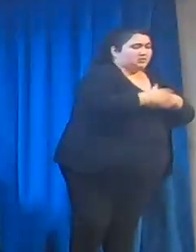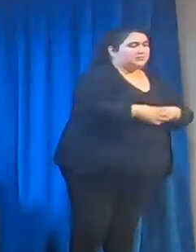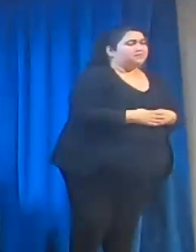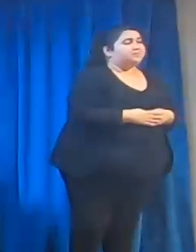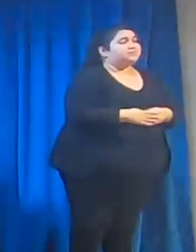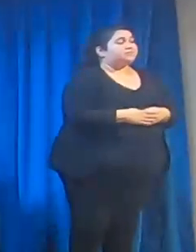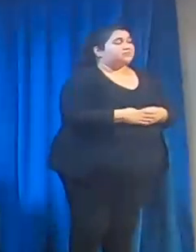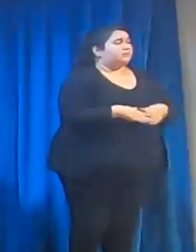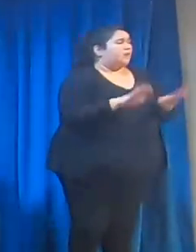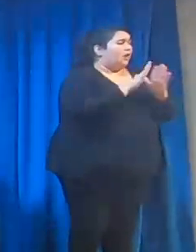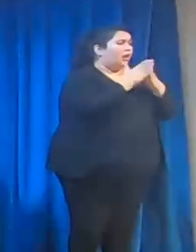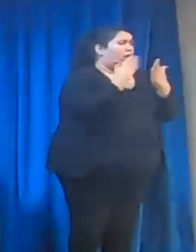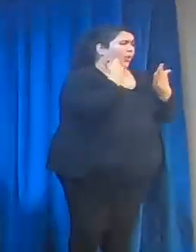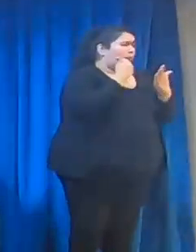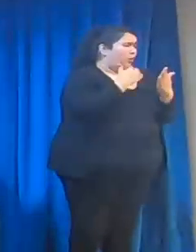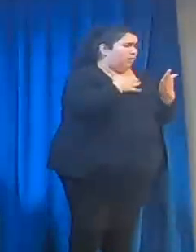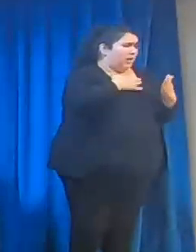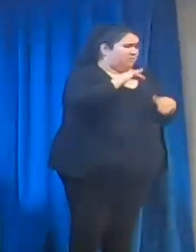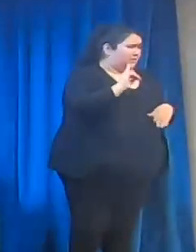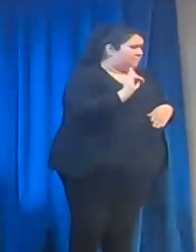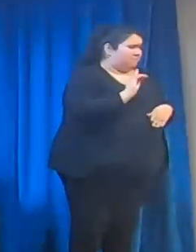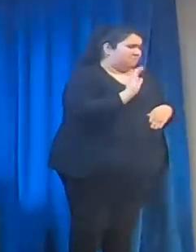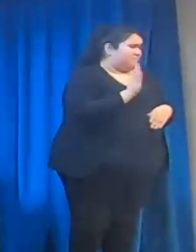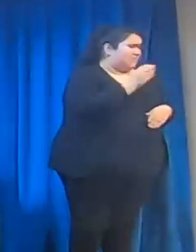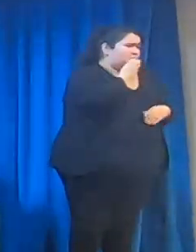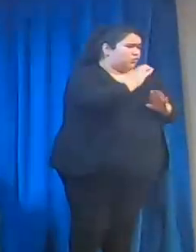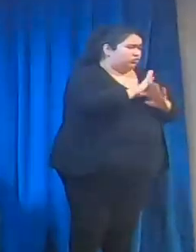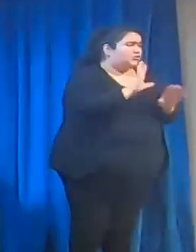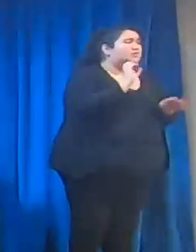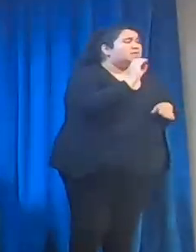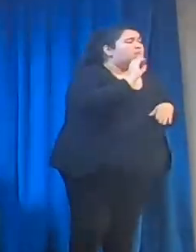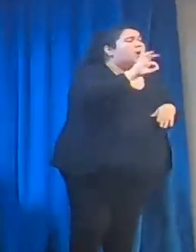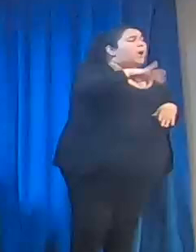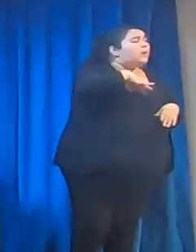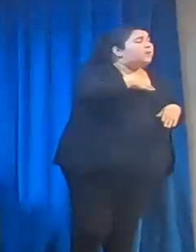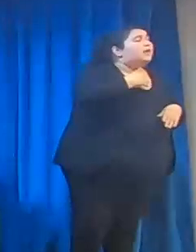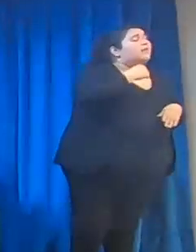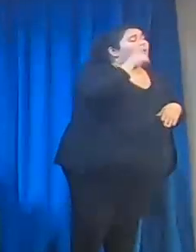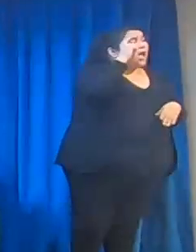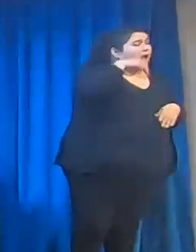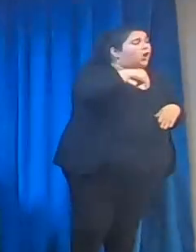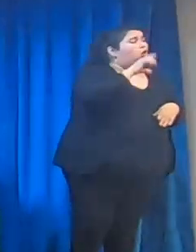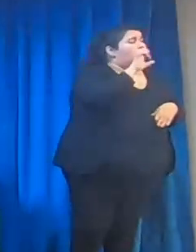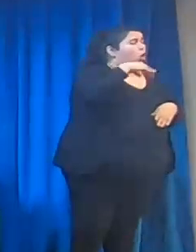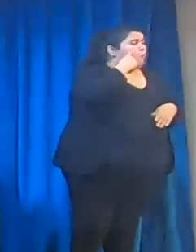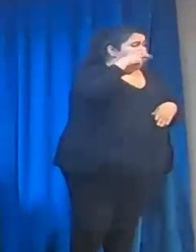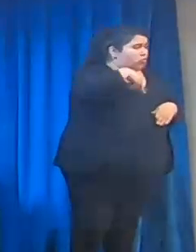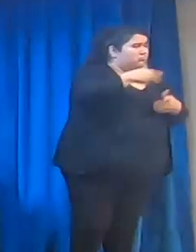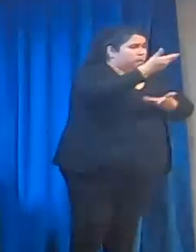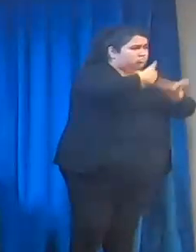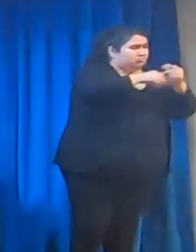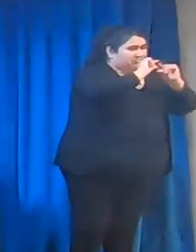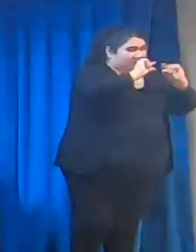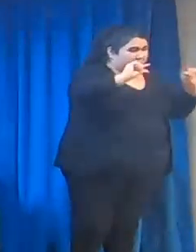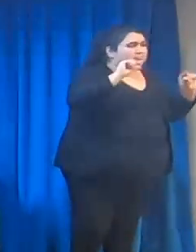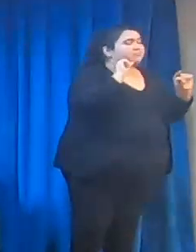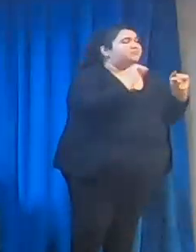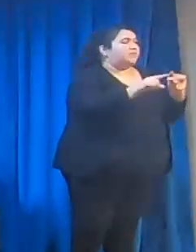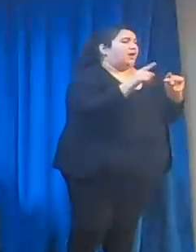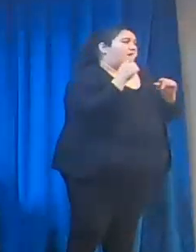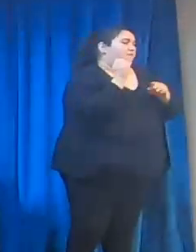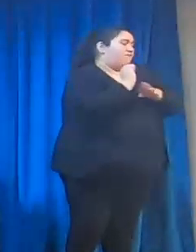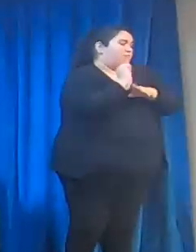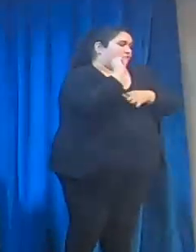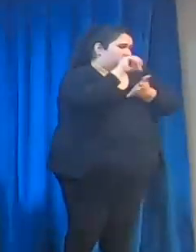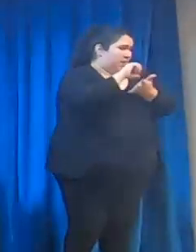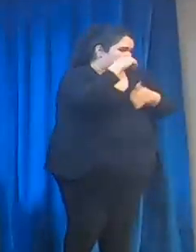libro maravilloso para mí, que se llama La vida en común, Todorov, un lingüista y filósofo búlgaro,